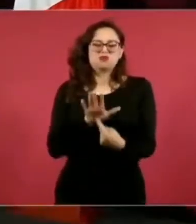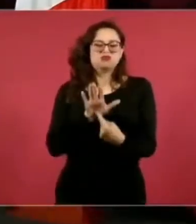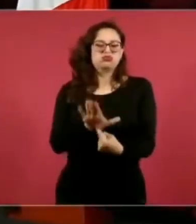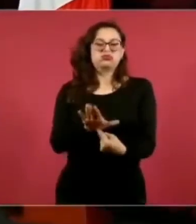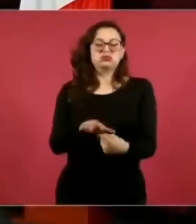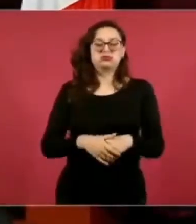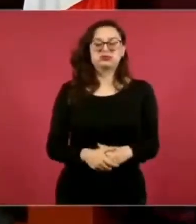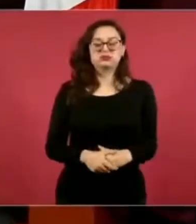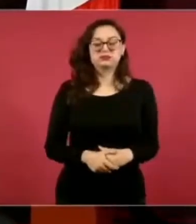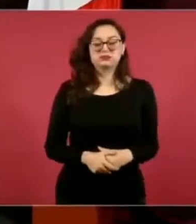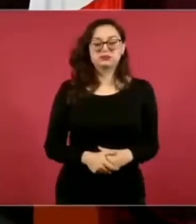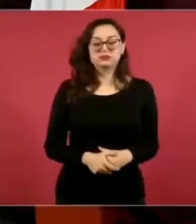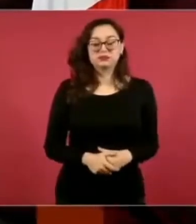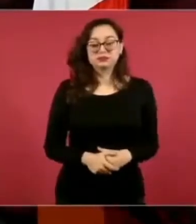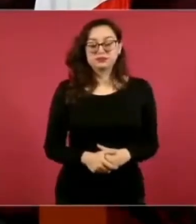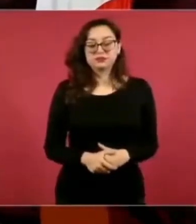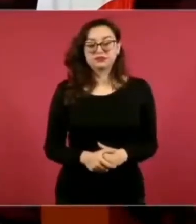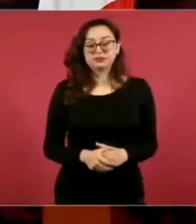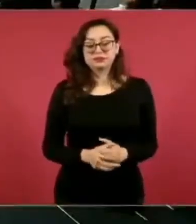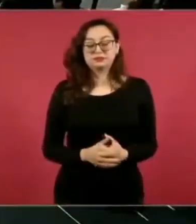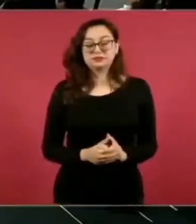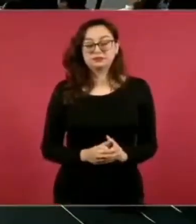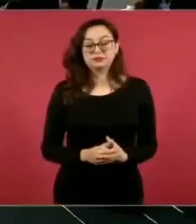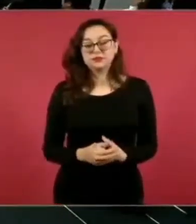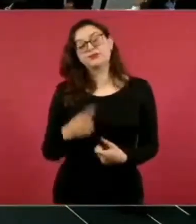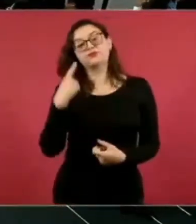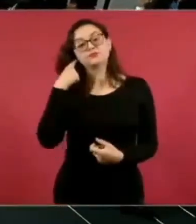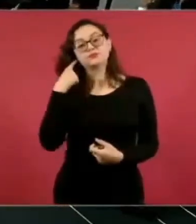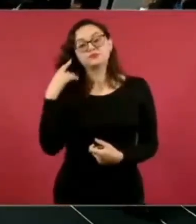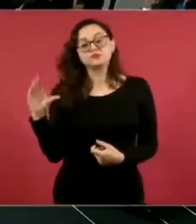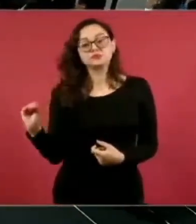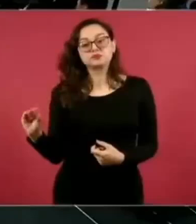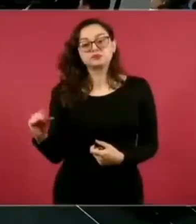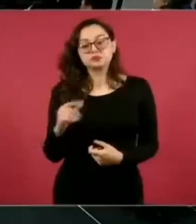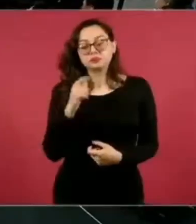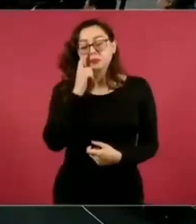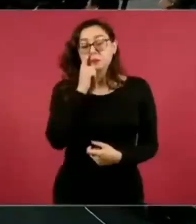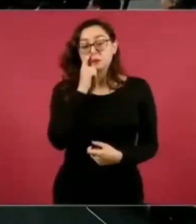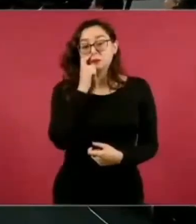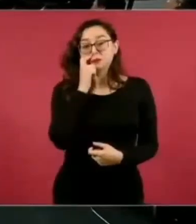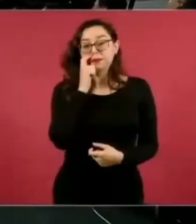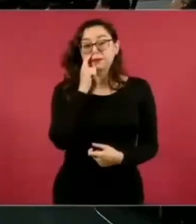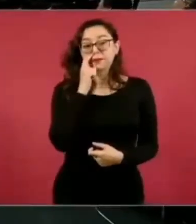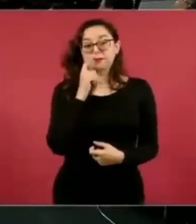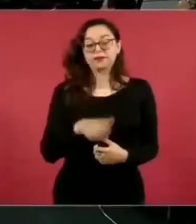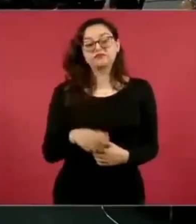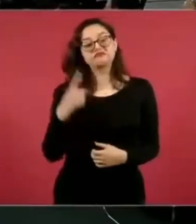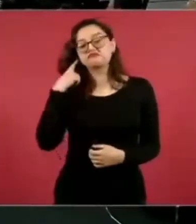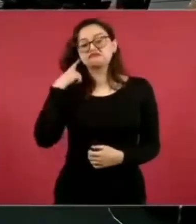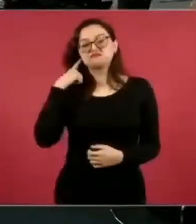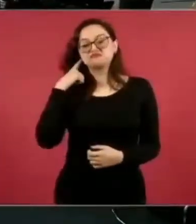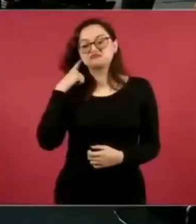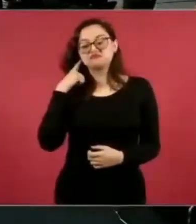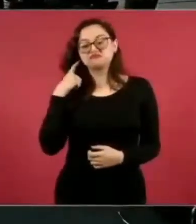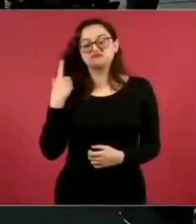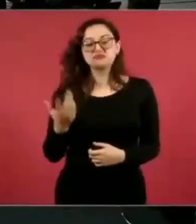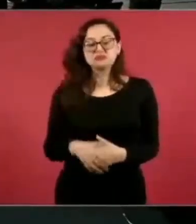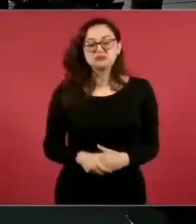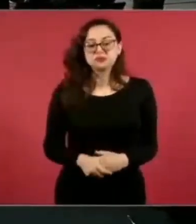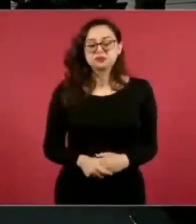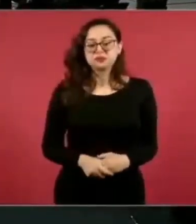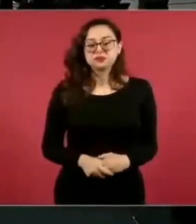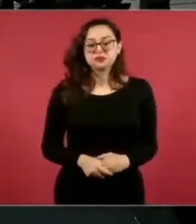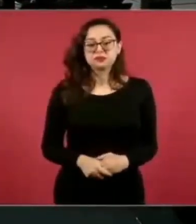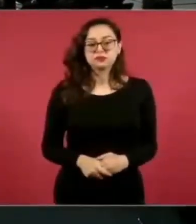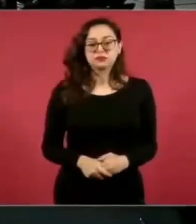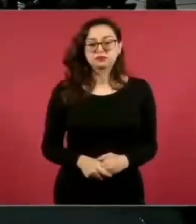¿Es creíble lo que dice el embajador, que no hubo ninguna intervención de agentes de Estados Unidos tan solo para la